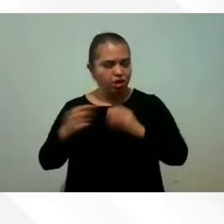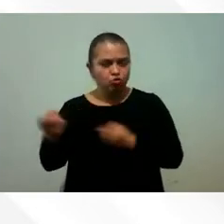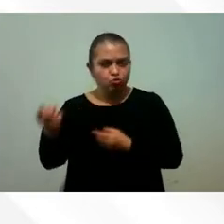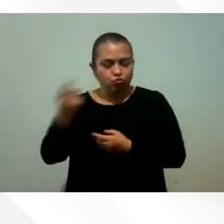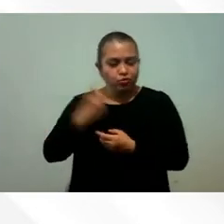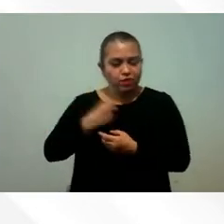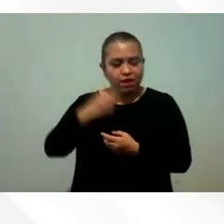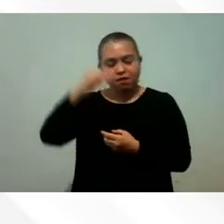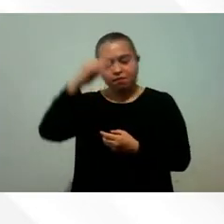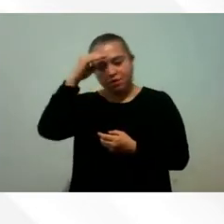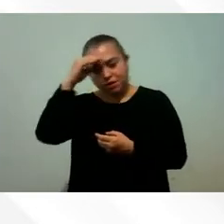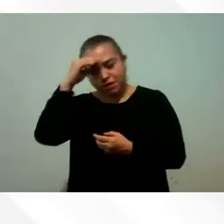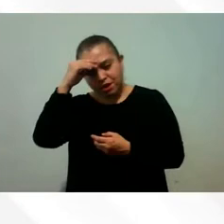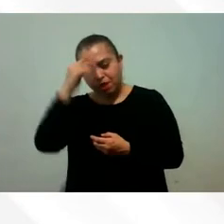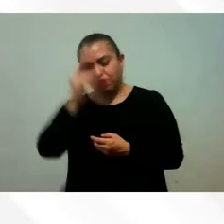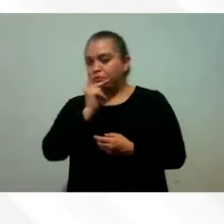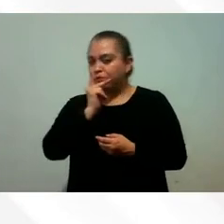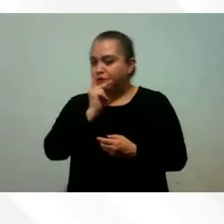su palabra,